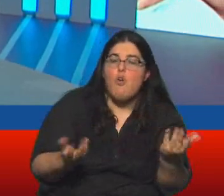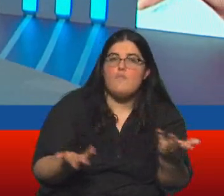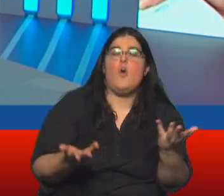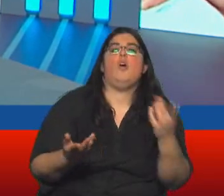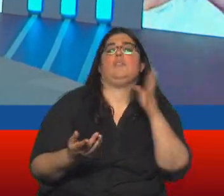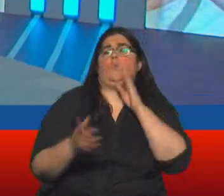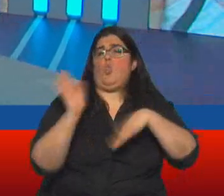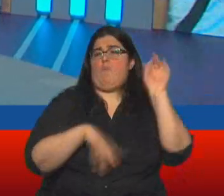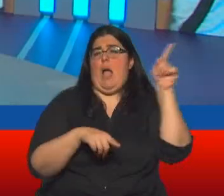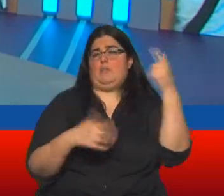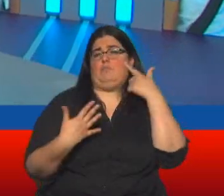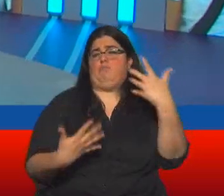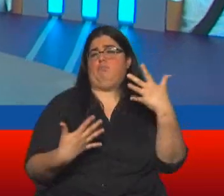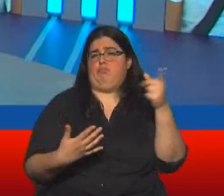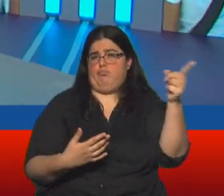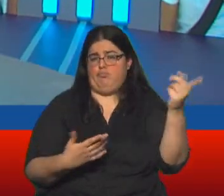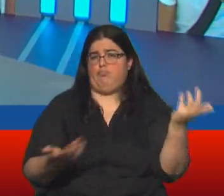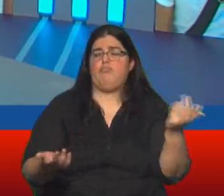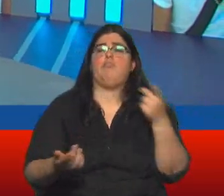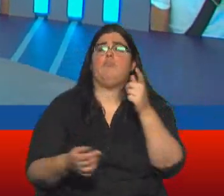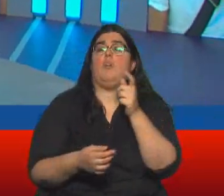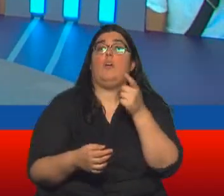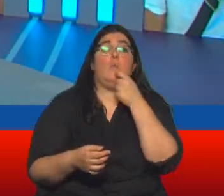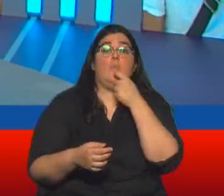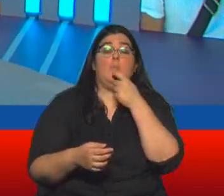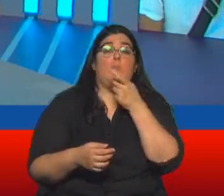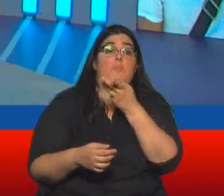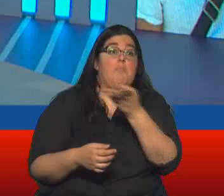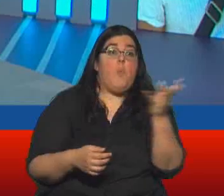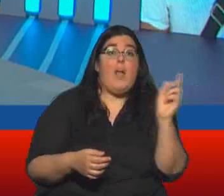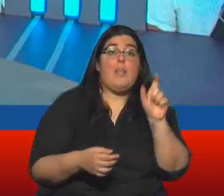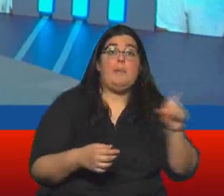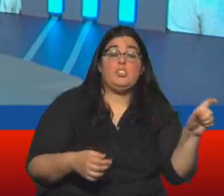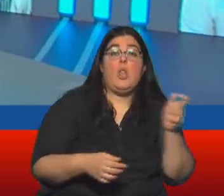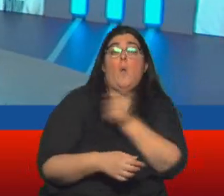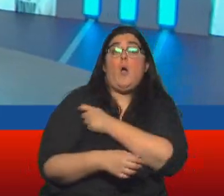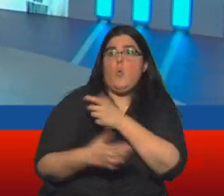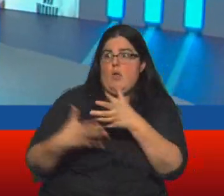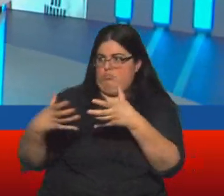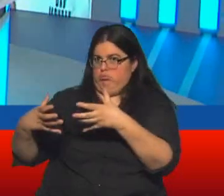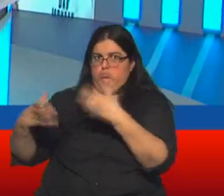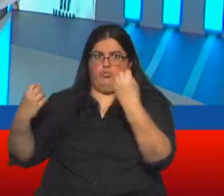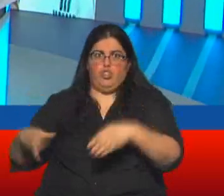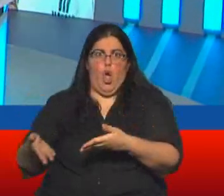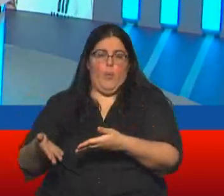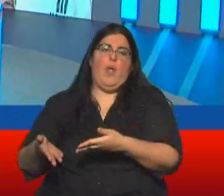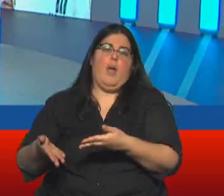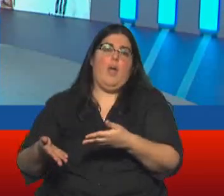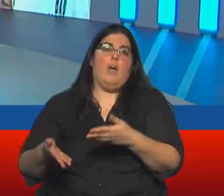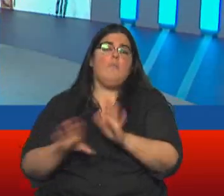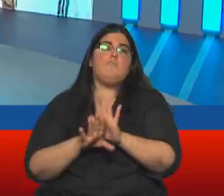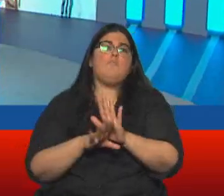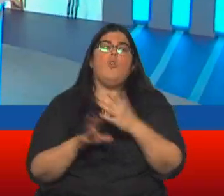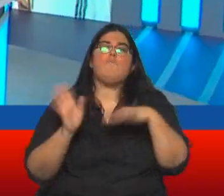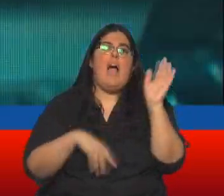Unidos es el caso más notable, hay muchas más vacunas de las que pueden aplicar, porque hay un sector importante de la población en estados, además es interesante en